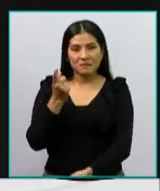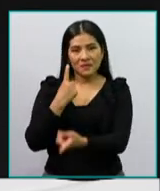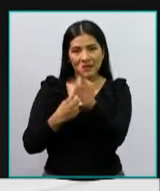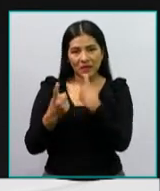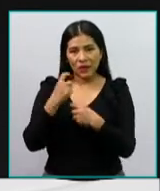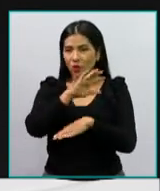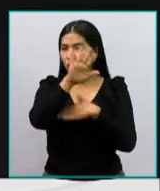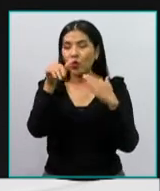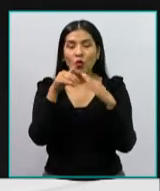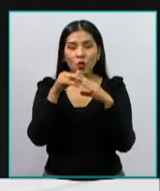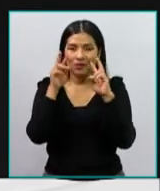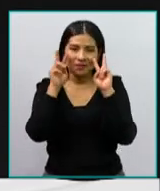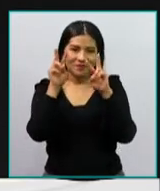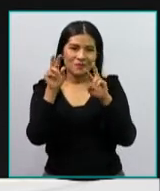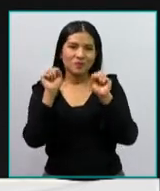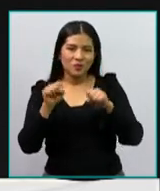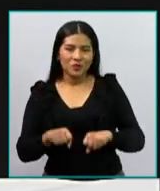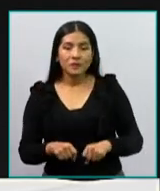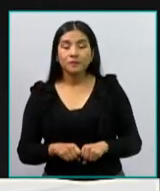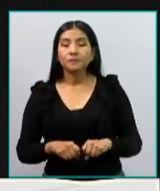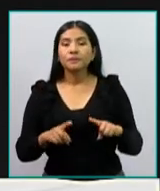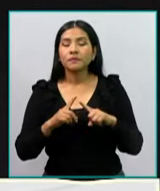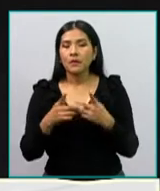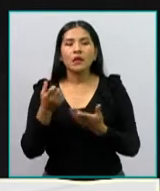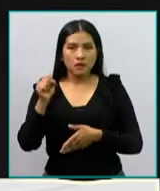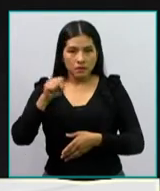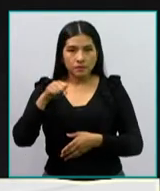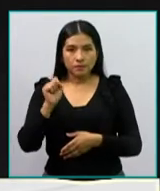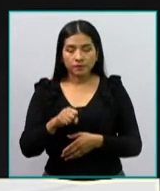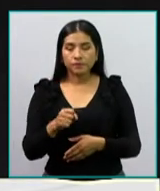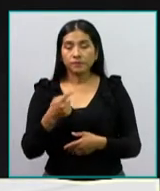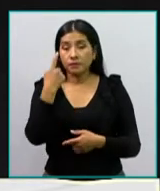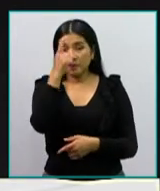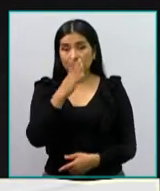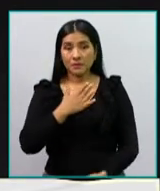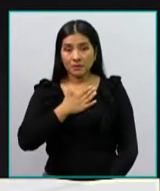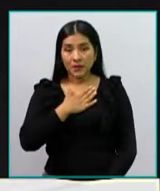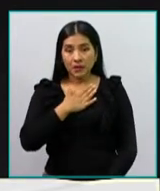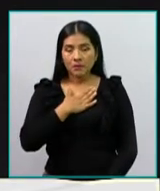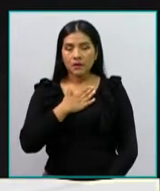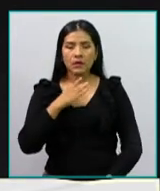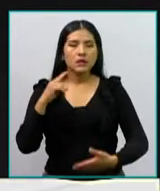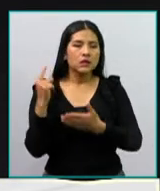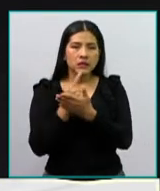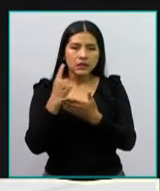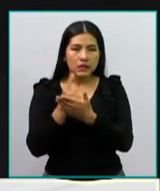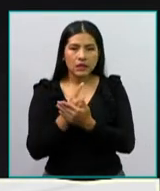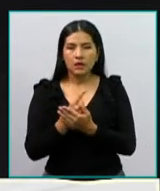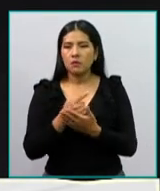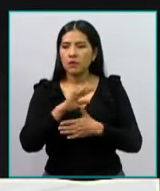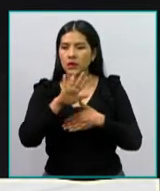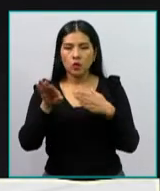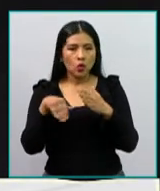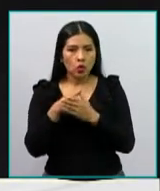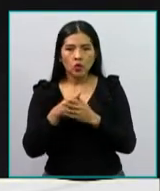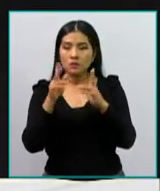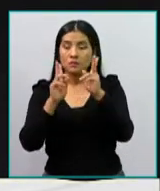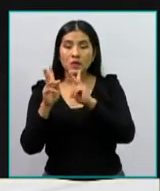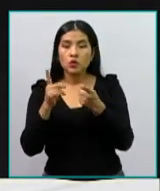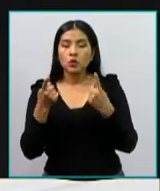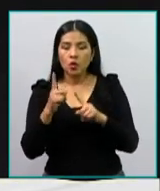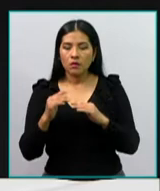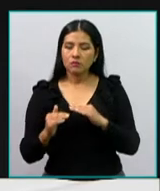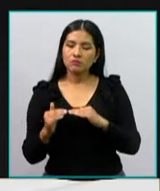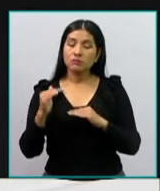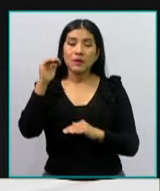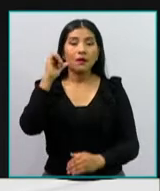todos, ¿no es cierto? Entonces, sí, para mí, bueno, siempre como para toda persona cuando llega a una edad